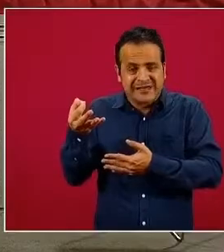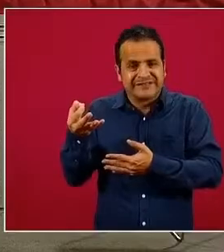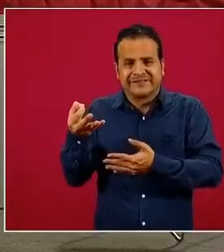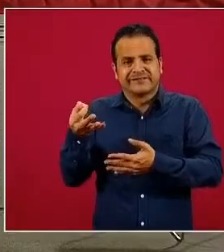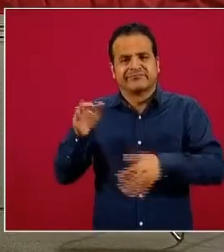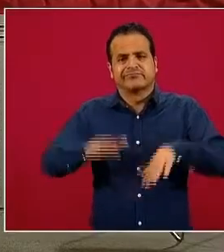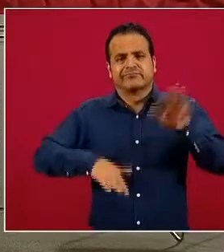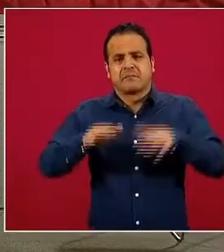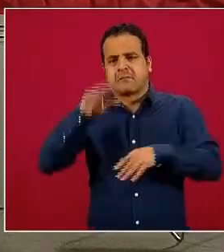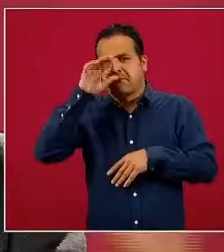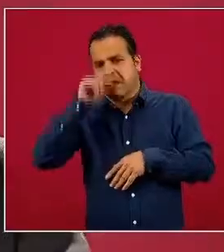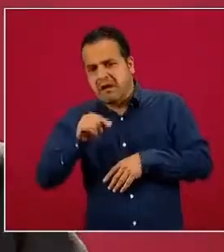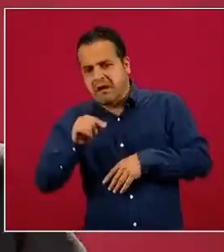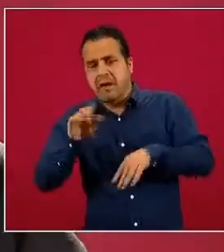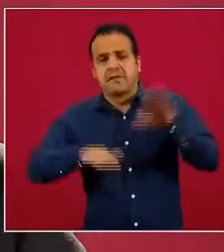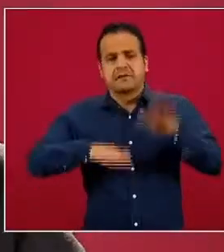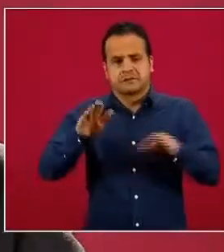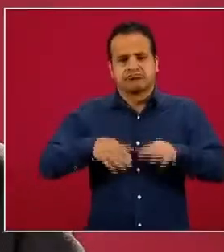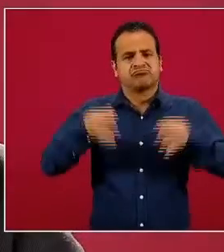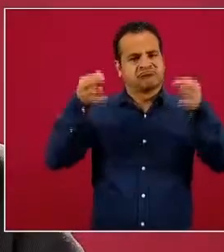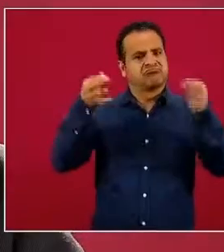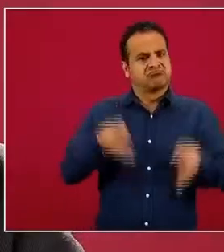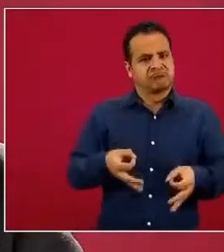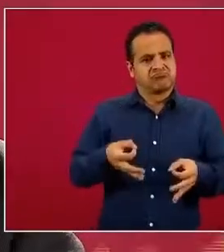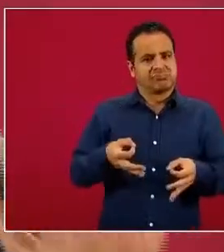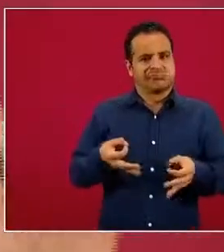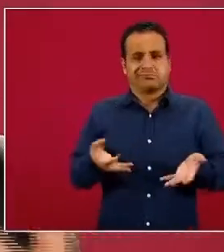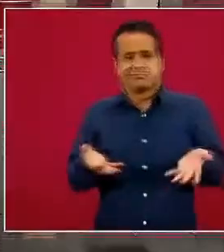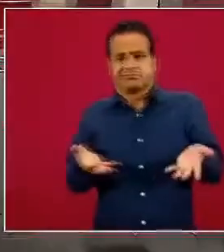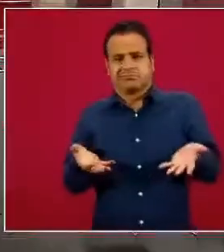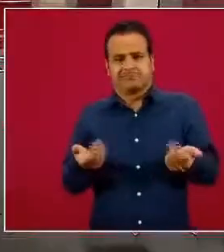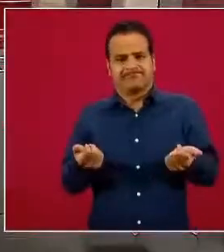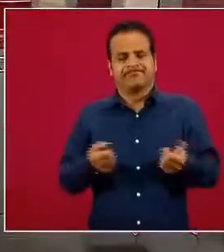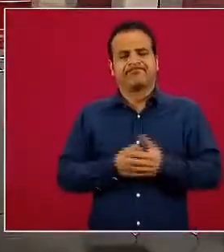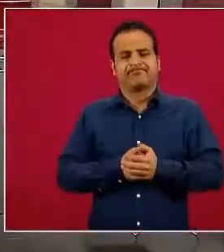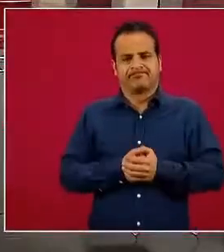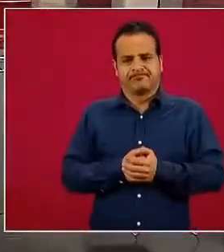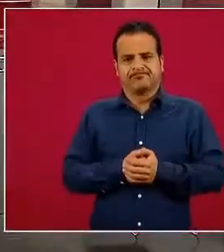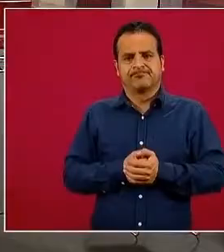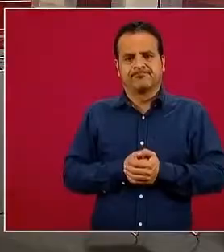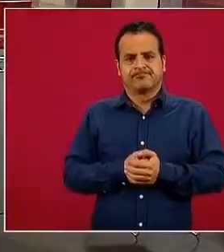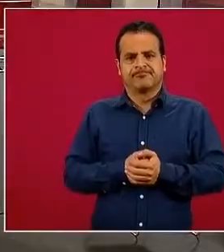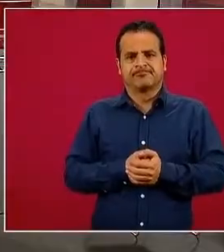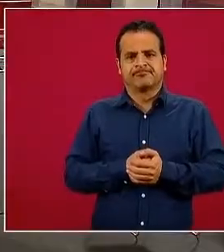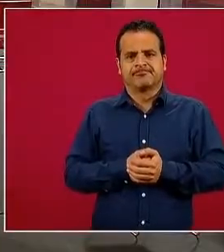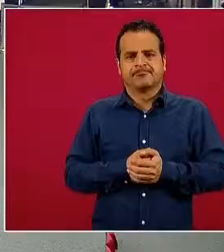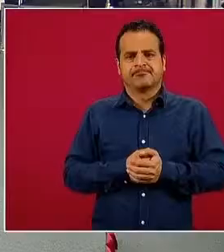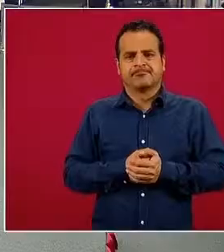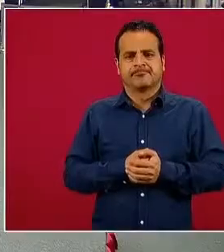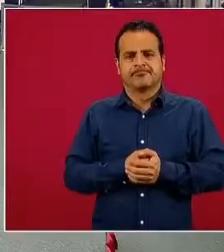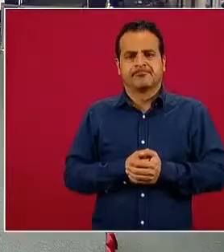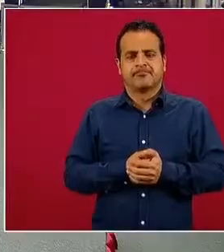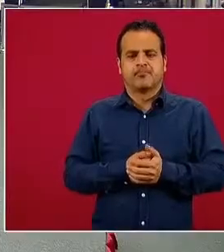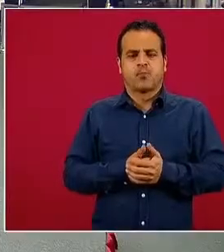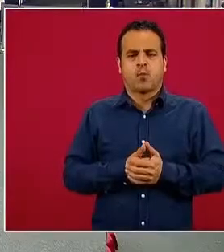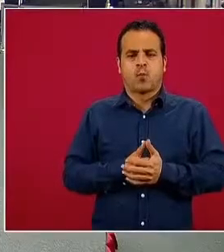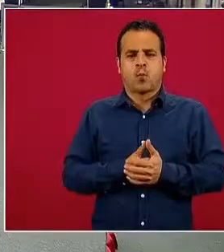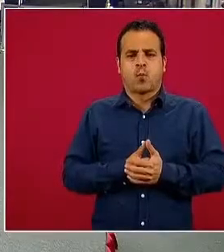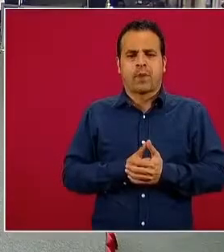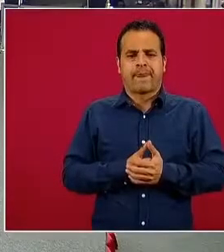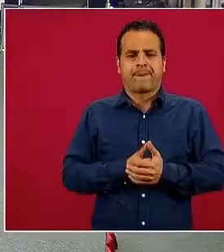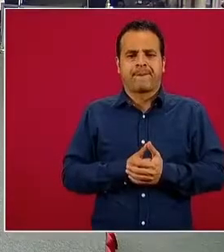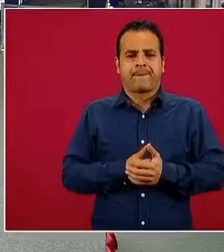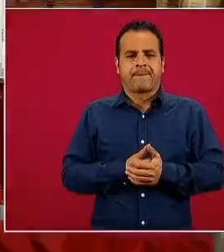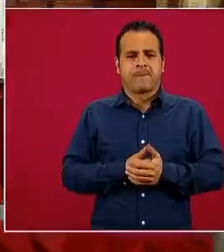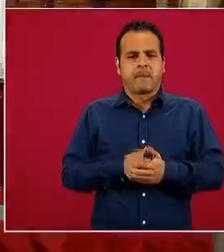considerar los escenarios de lo que va a ocurrir. Y en cambio, estamos evaluando de manera más